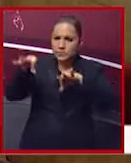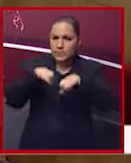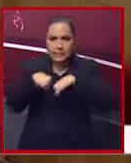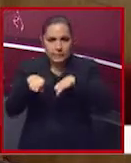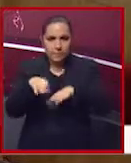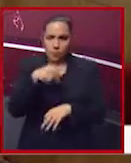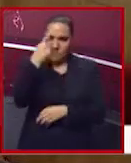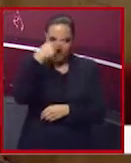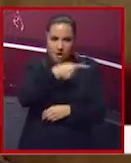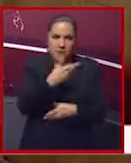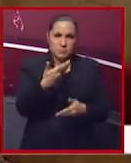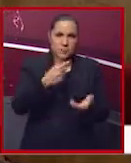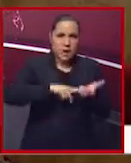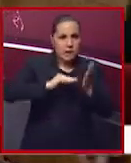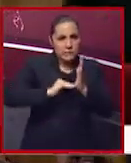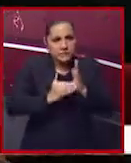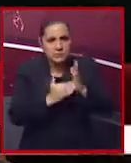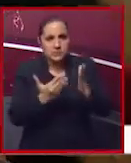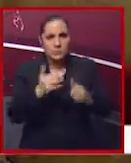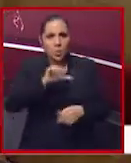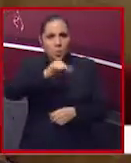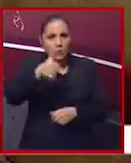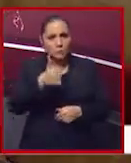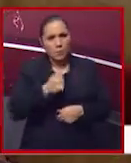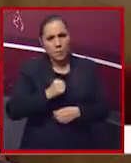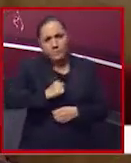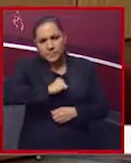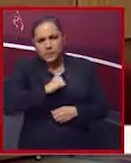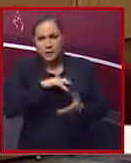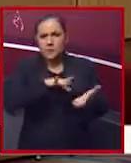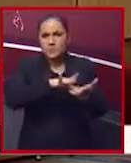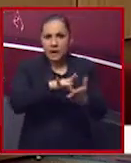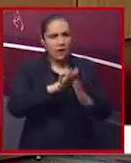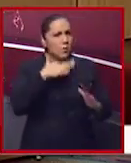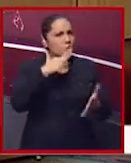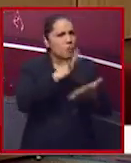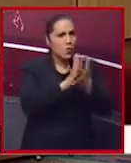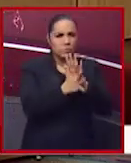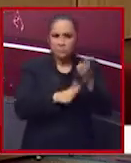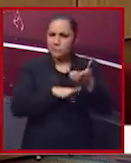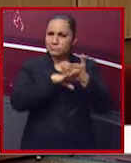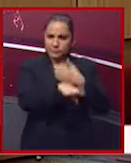como titular de la unidad financiera, destacó los compromisos adquiridos en materia anticorrupción.